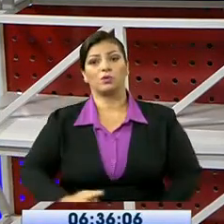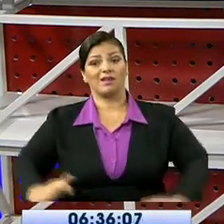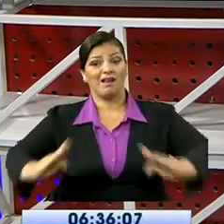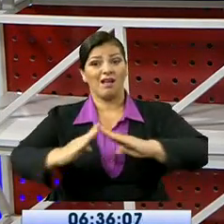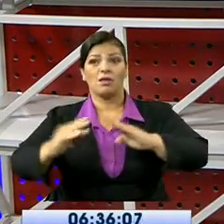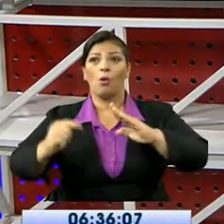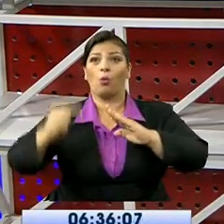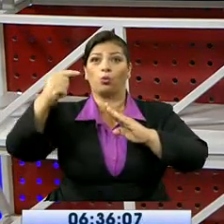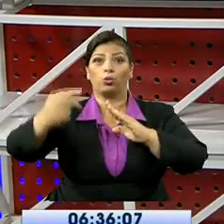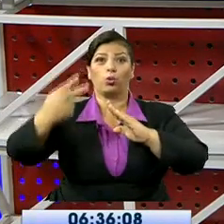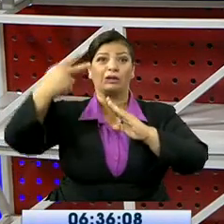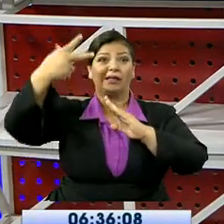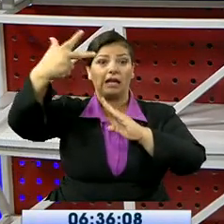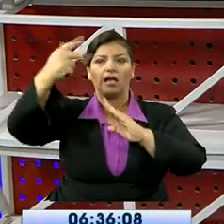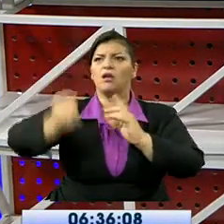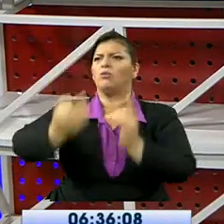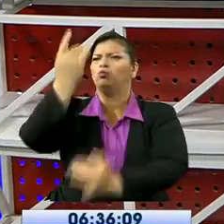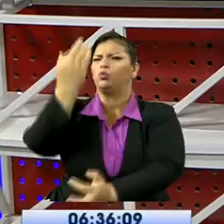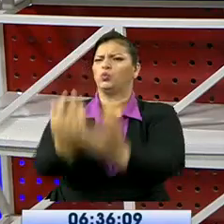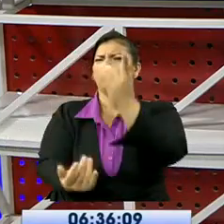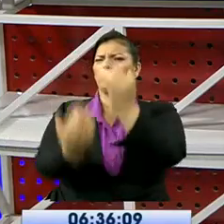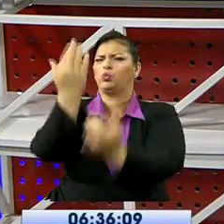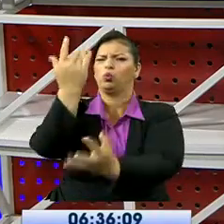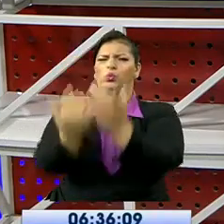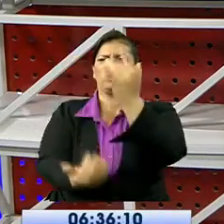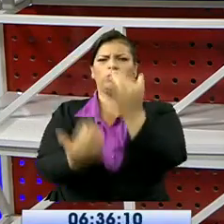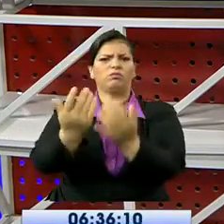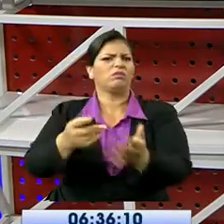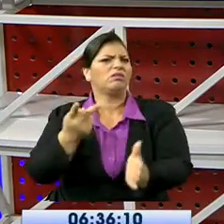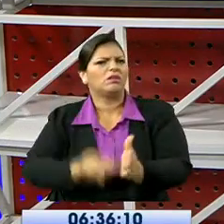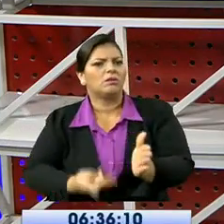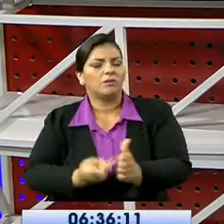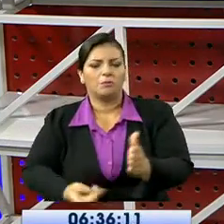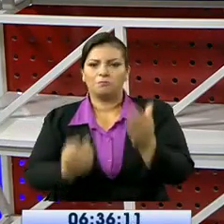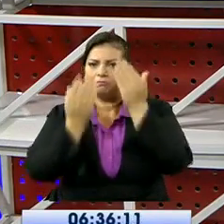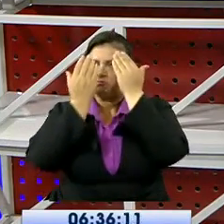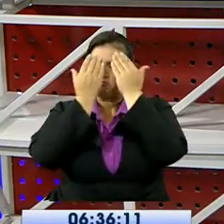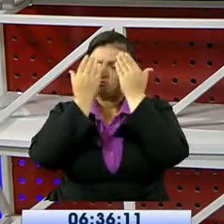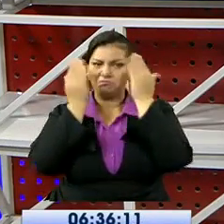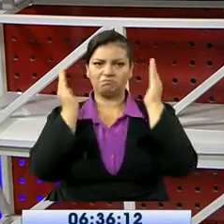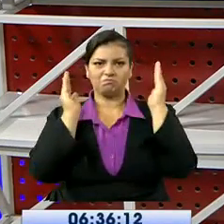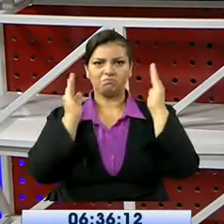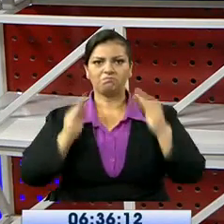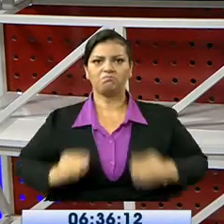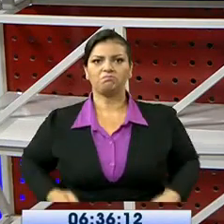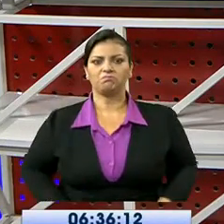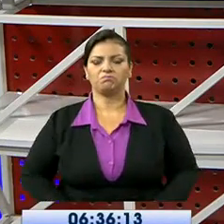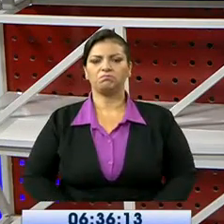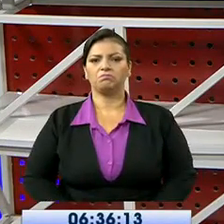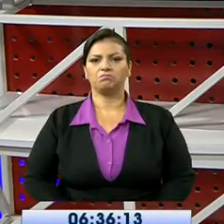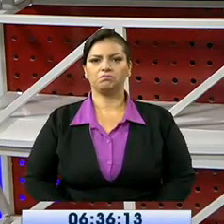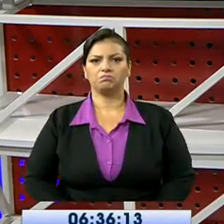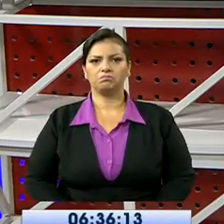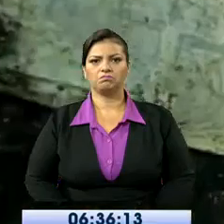De momento, amigos televidentes, se desconocen las causas que habrían provocado el siniestro.